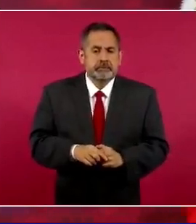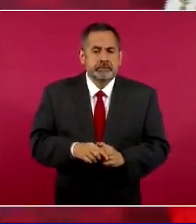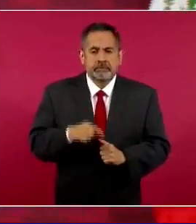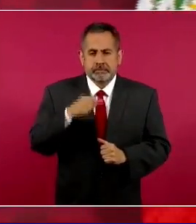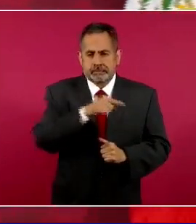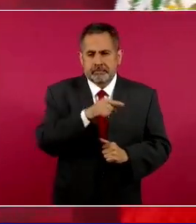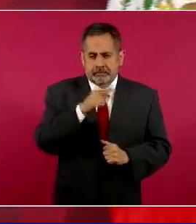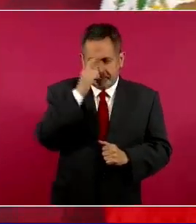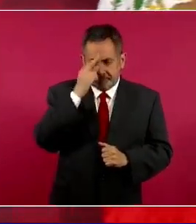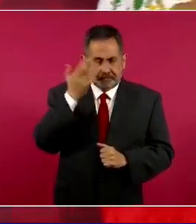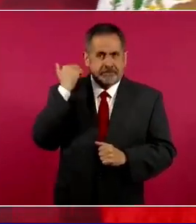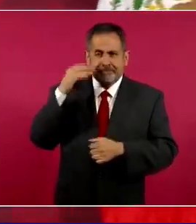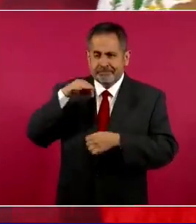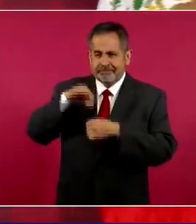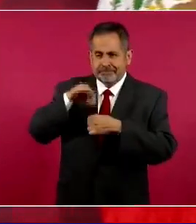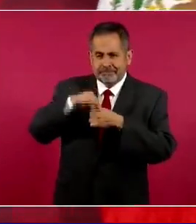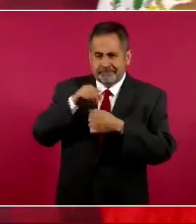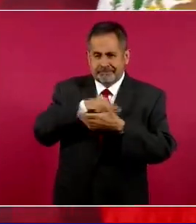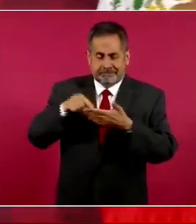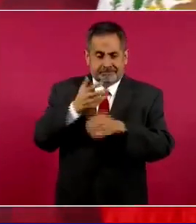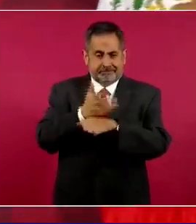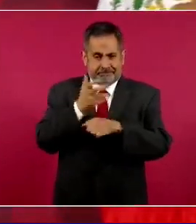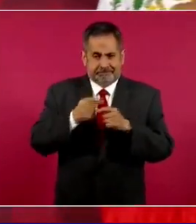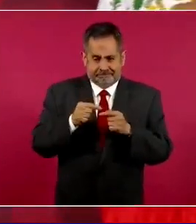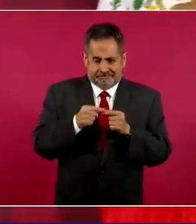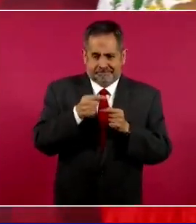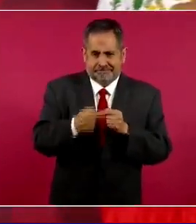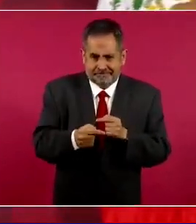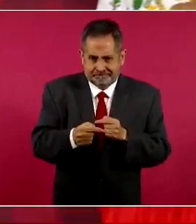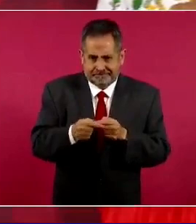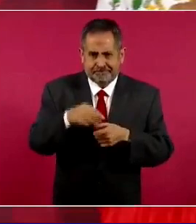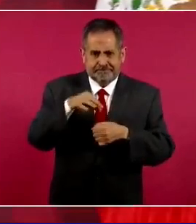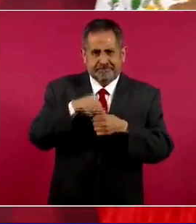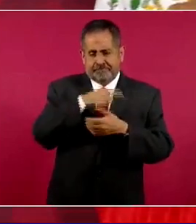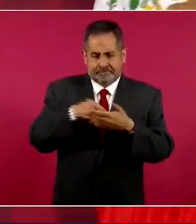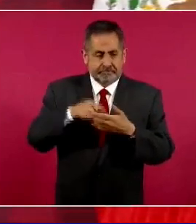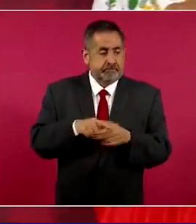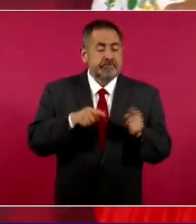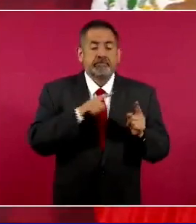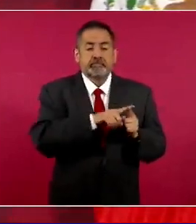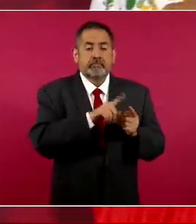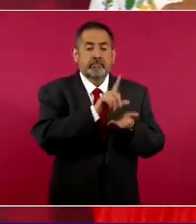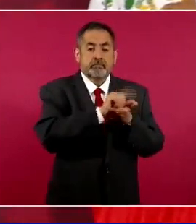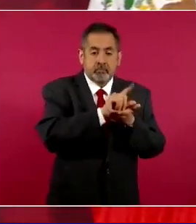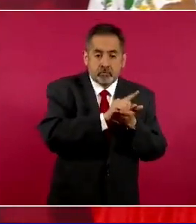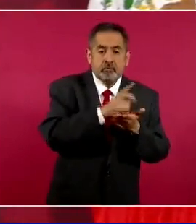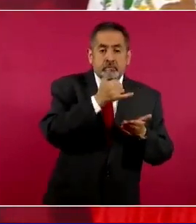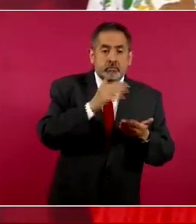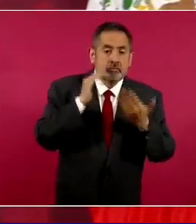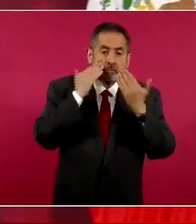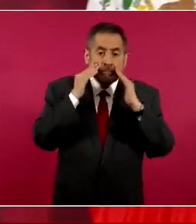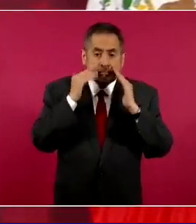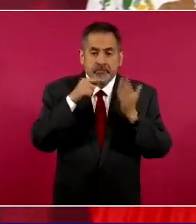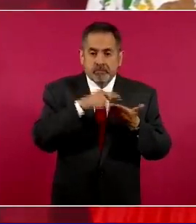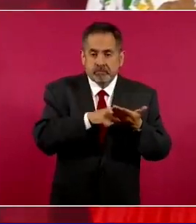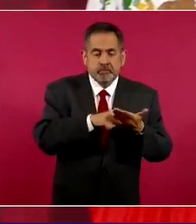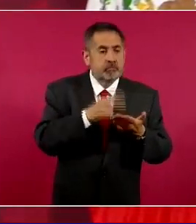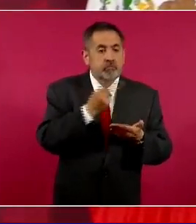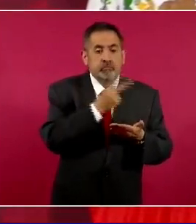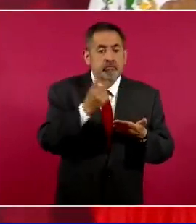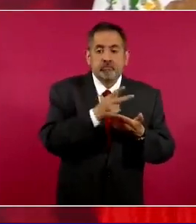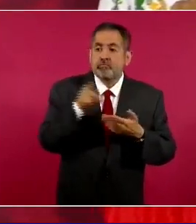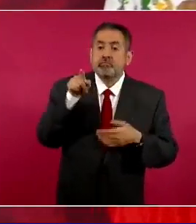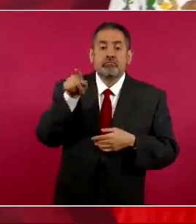después de las elecciones en Estados Unidos. Tanto Twitter como Face cancelaron